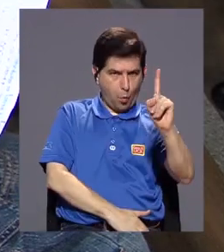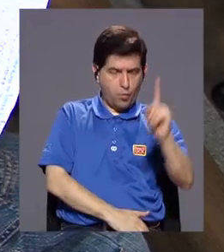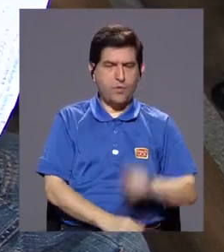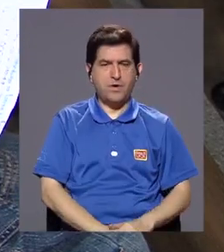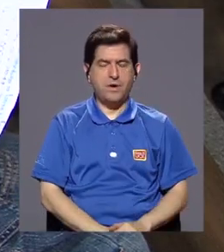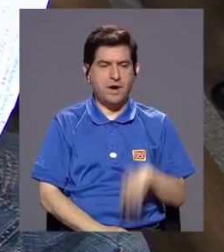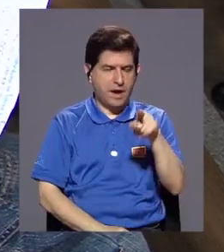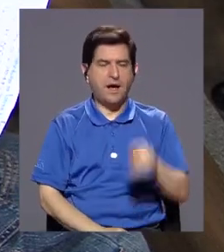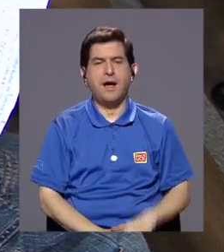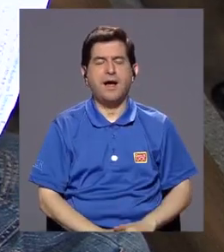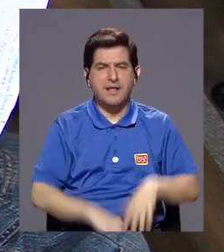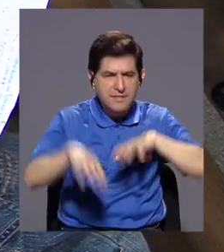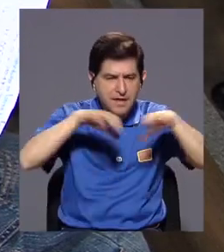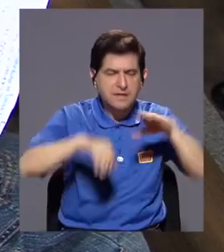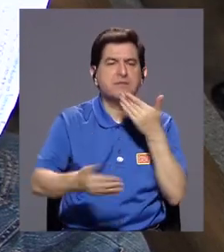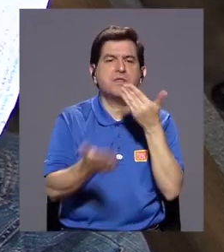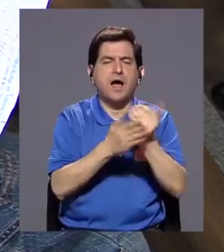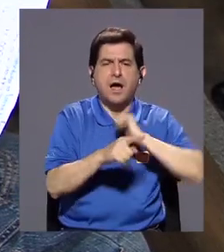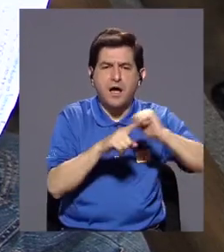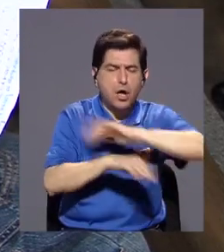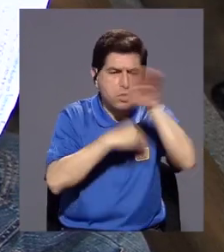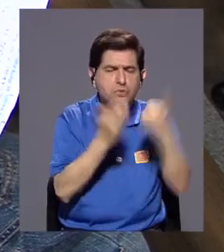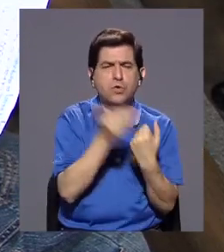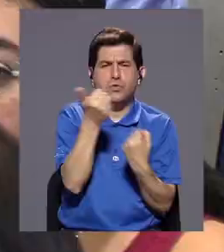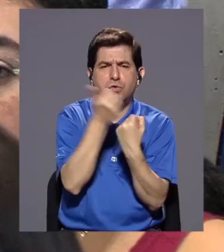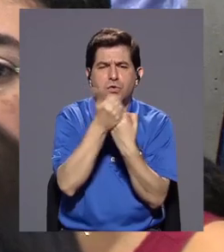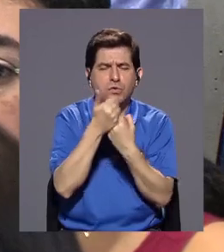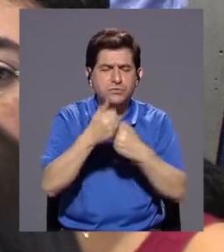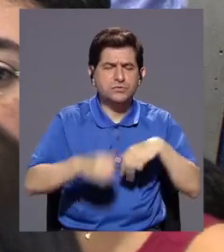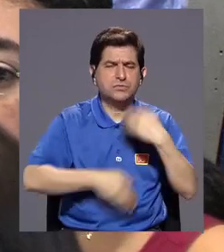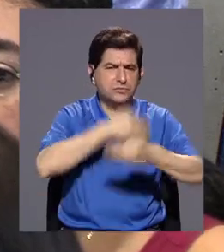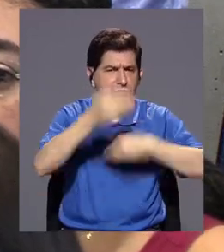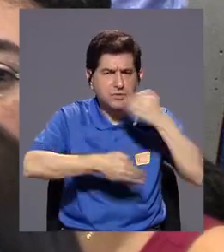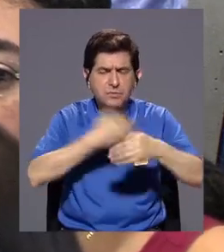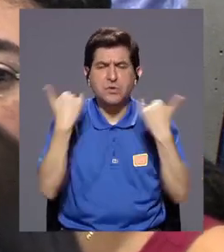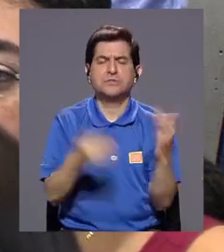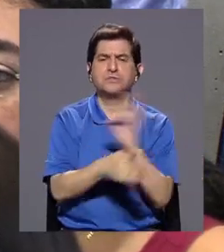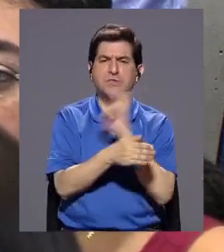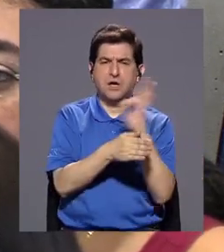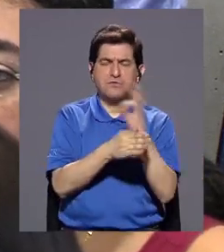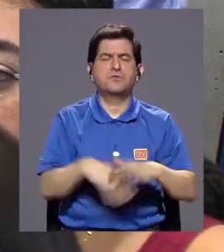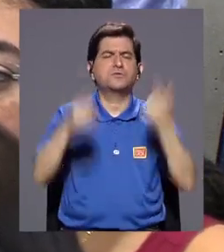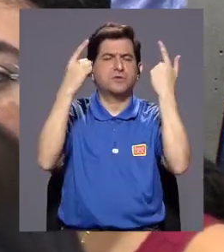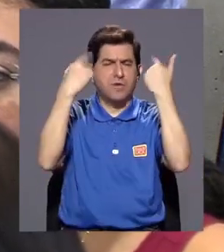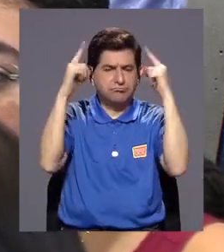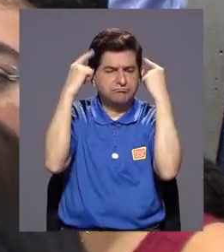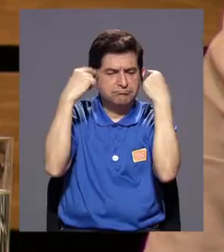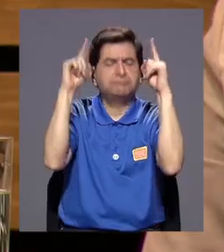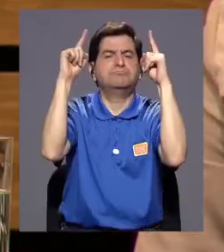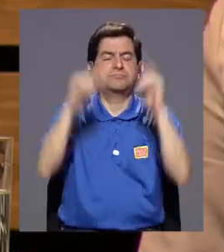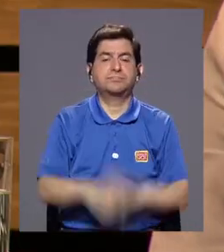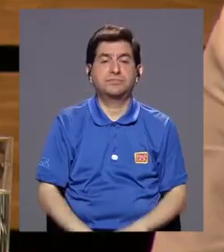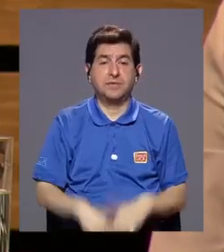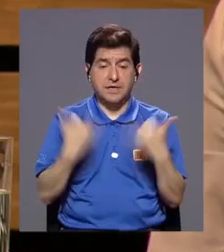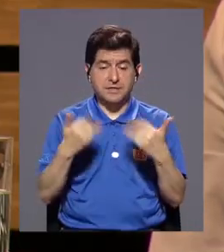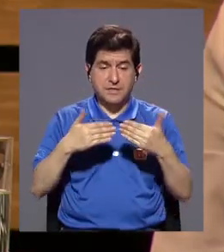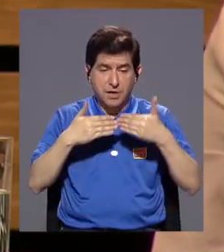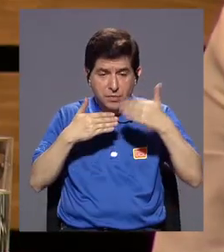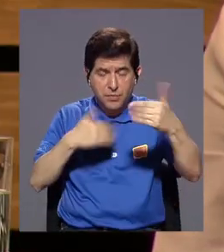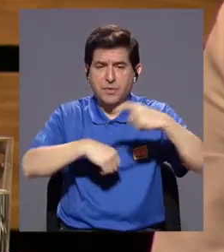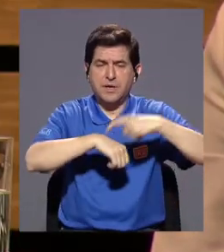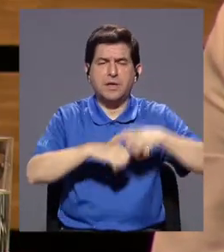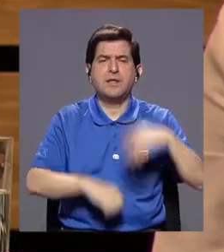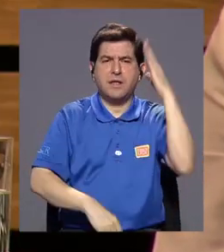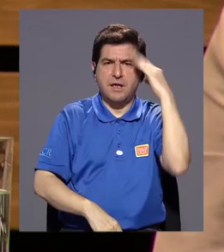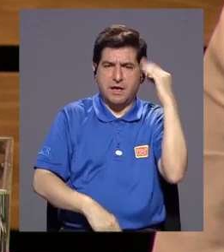que tiene todos los apoyos y dinámicas que han funcionado de manera efectiva a través del tiempo a partir de experiencias estudiantiles,